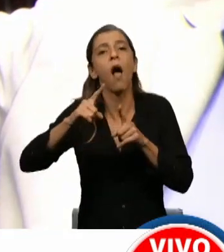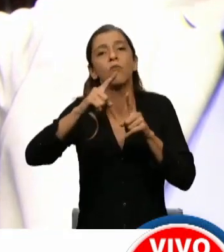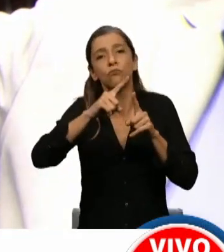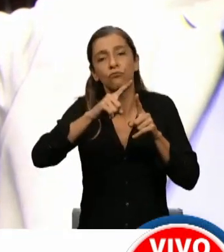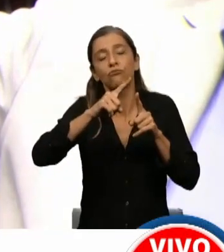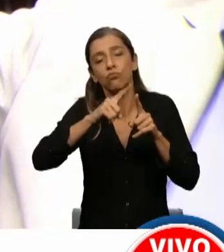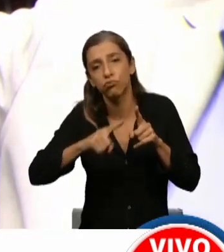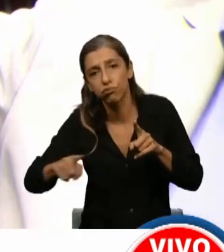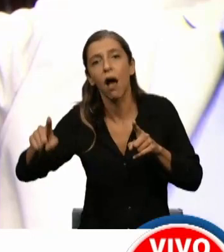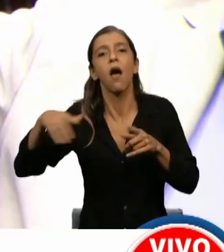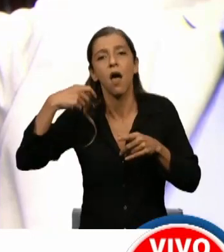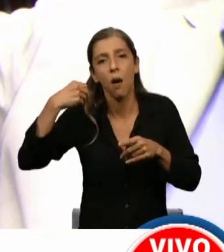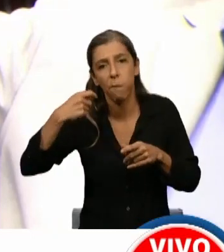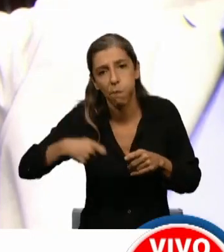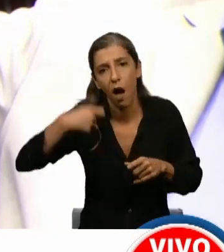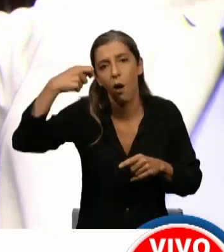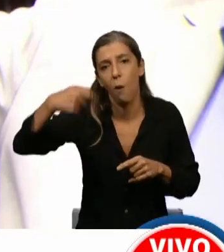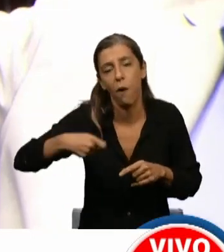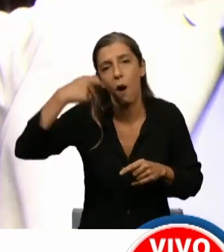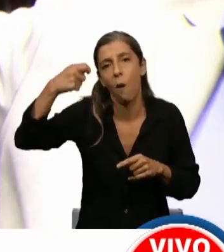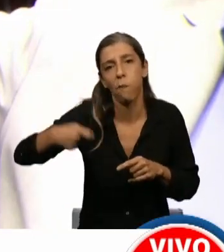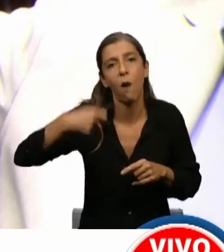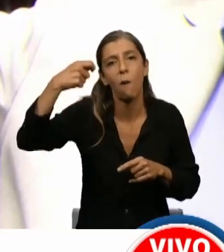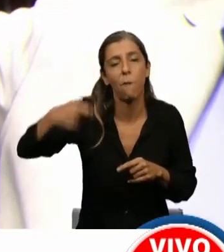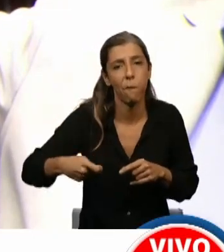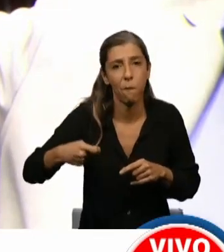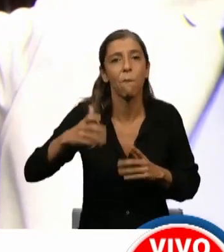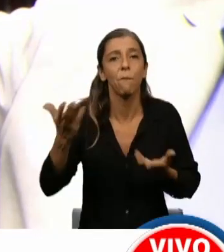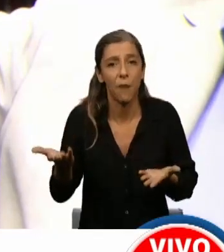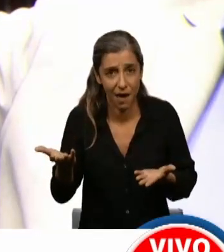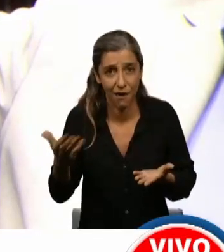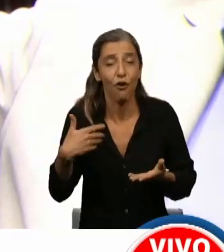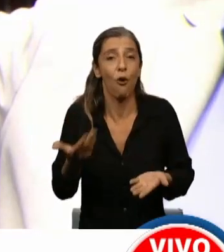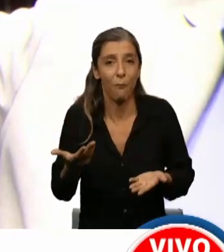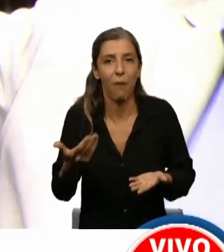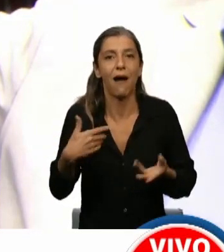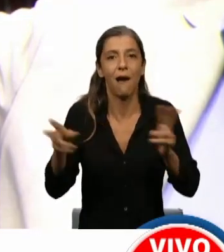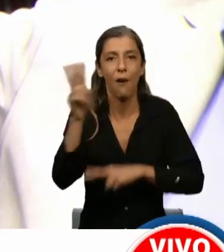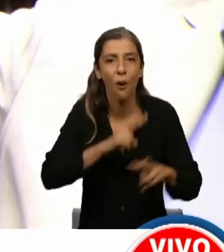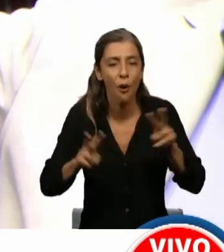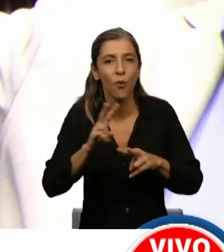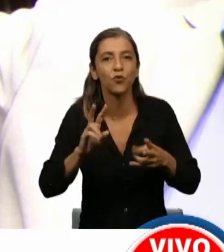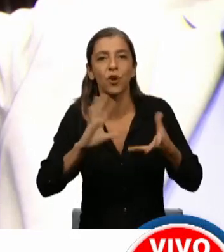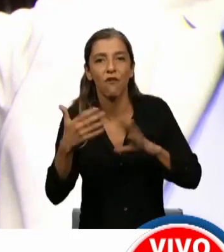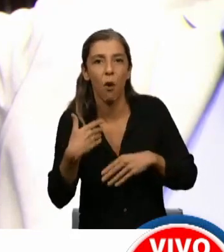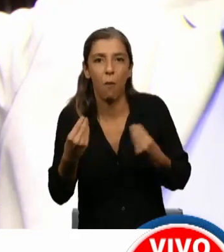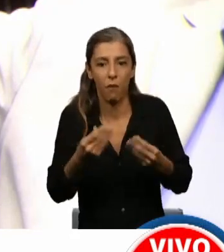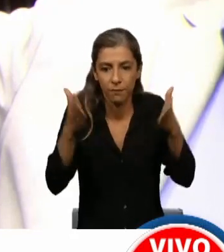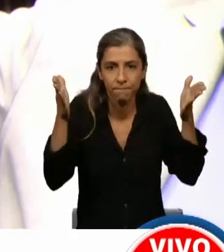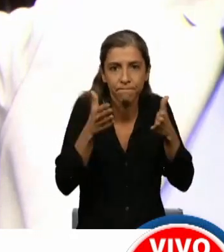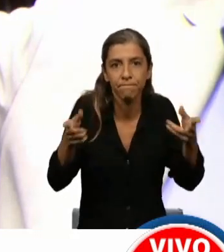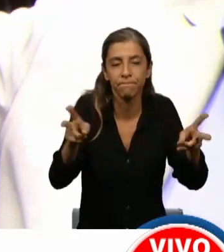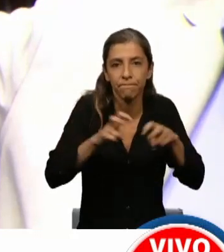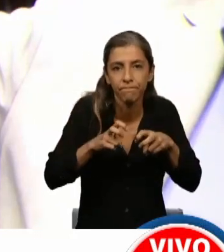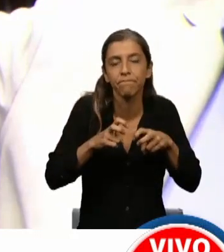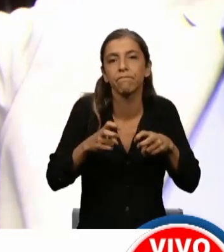de pago que se caracteriza porque la distribución del ingreso se hace regresiva, es decir, se concentra más el ingreso.